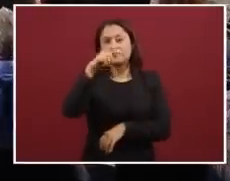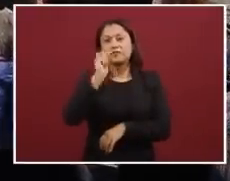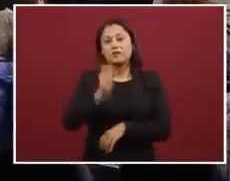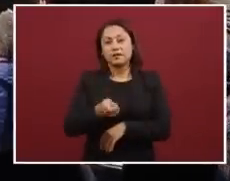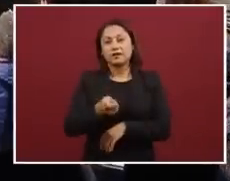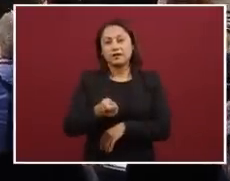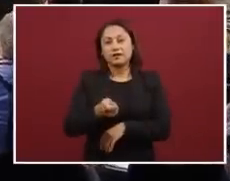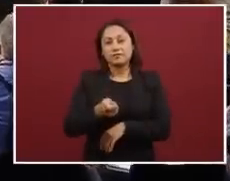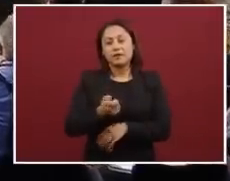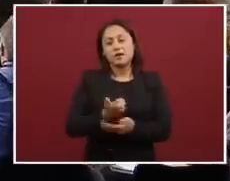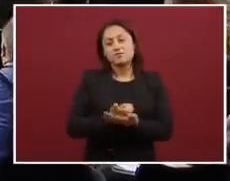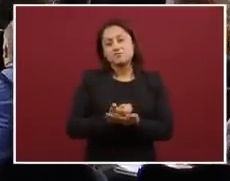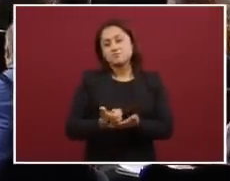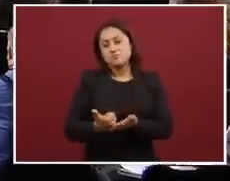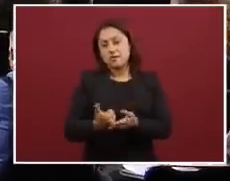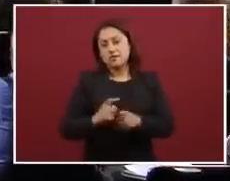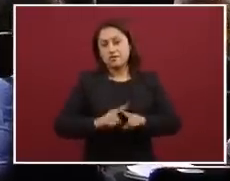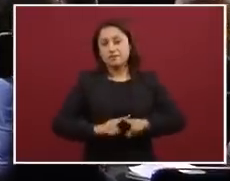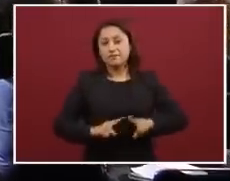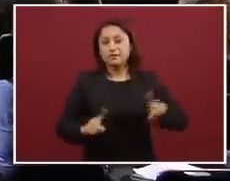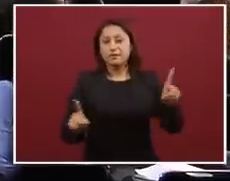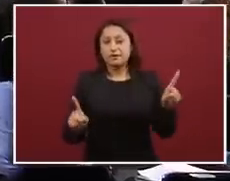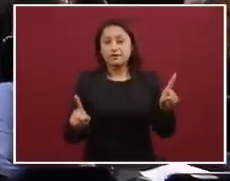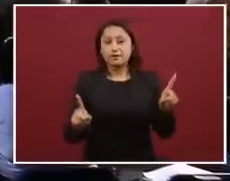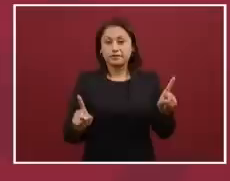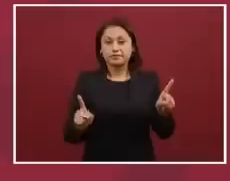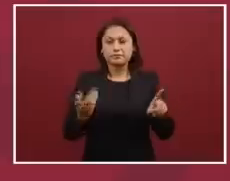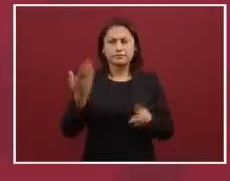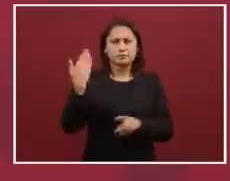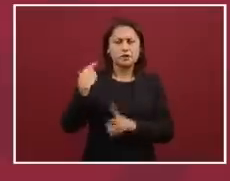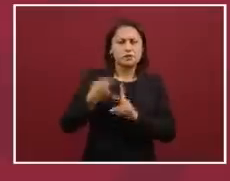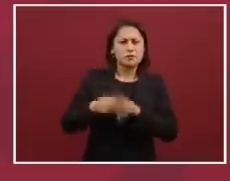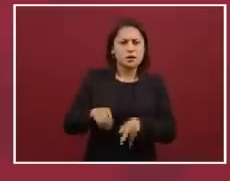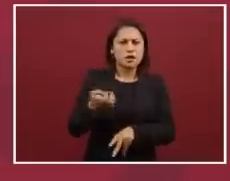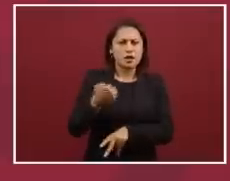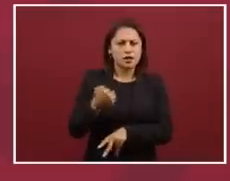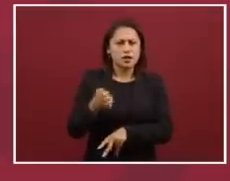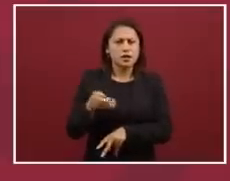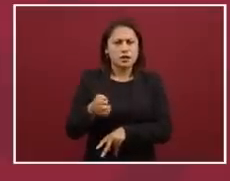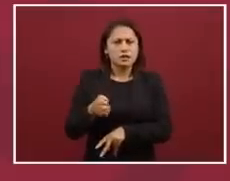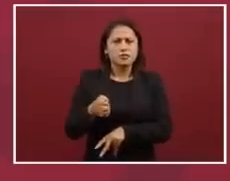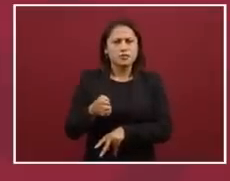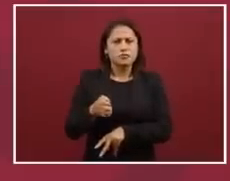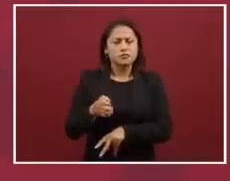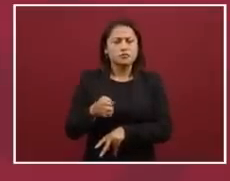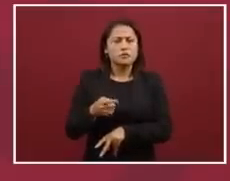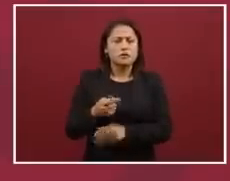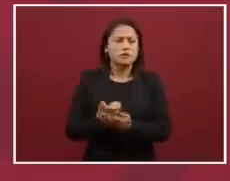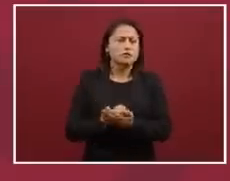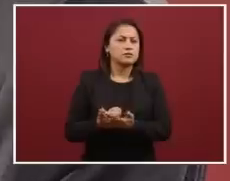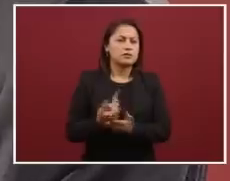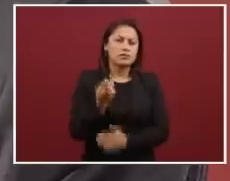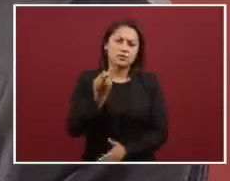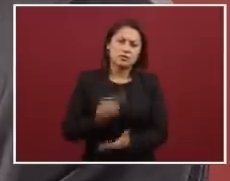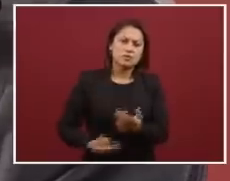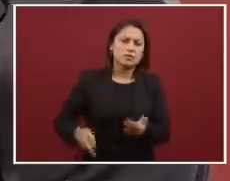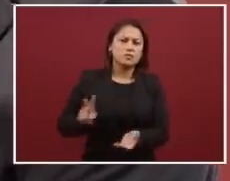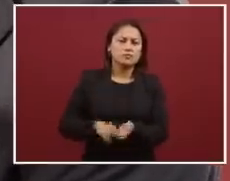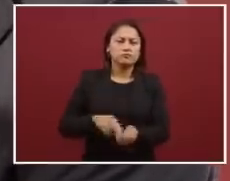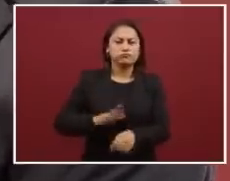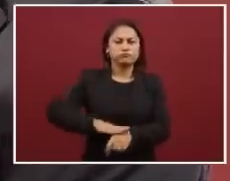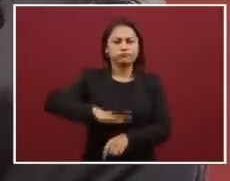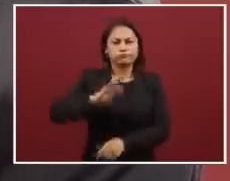en salario. Desde que iniciamos, desde enero, el salario mínimo es el doble.